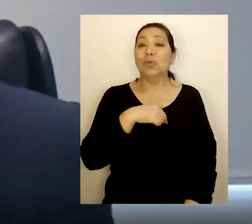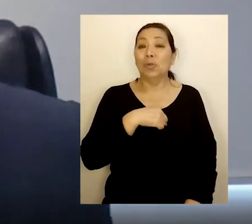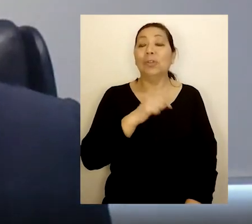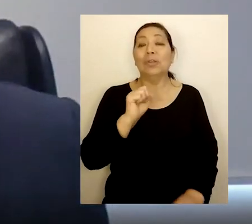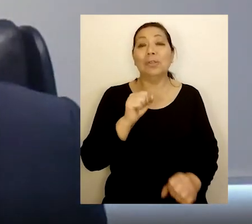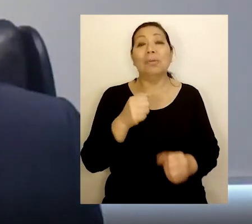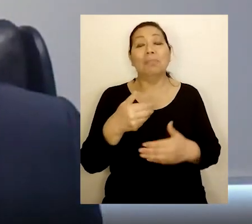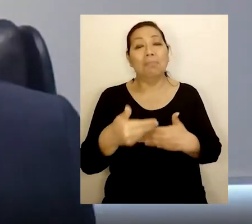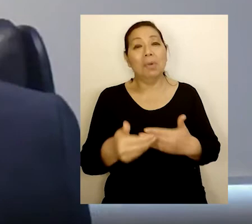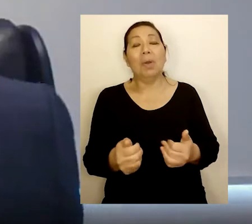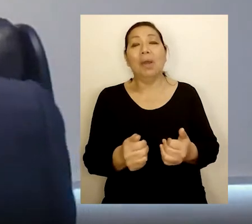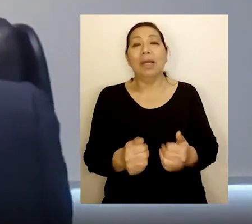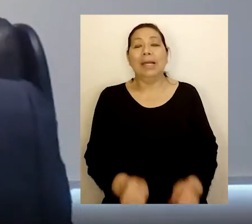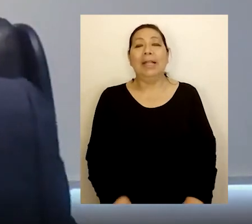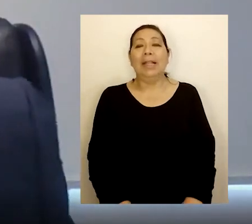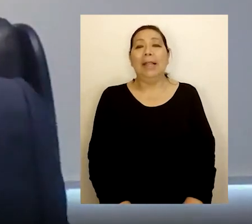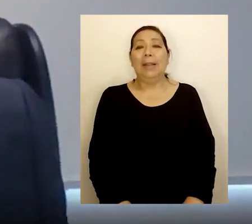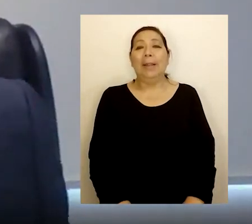nos vamos a